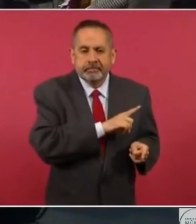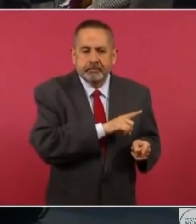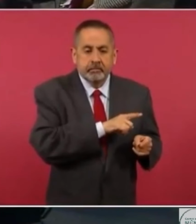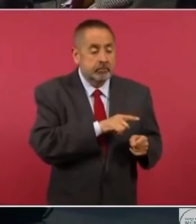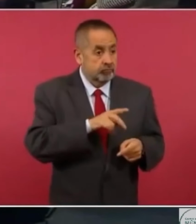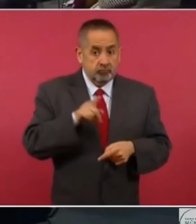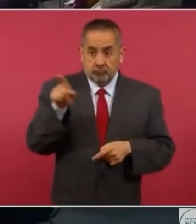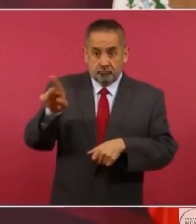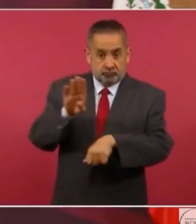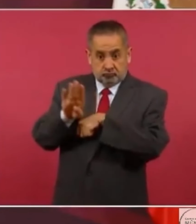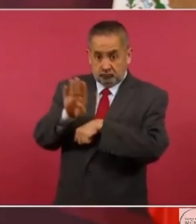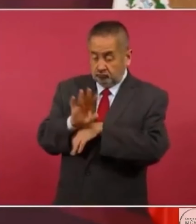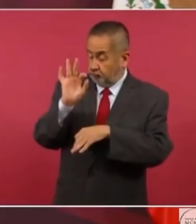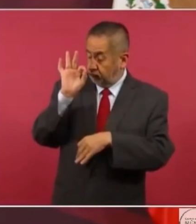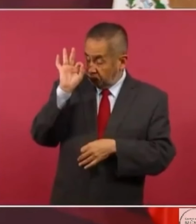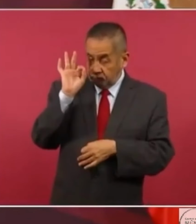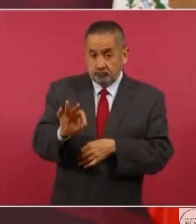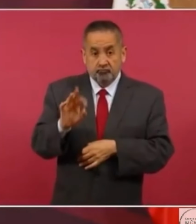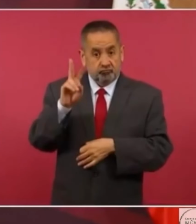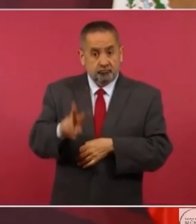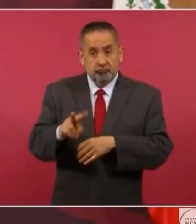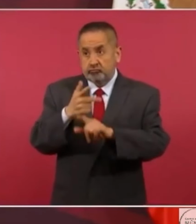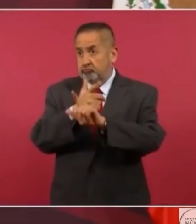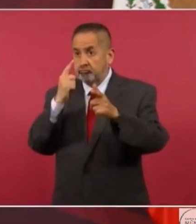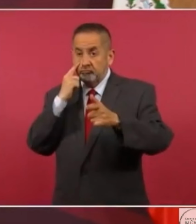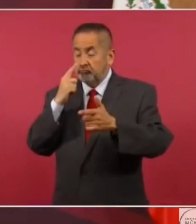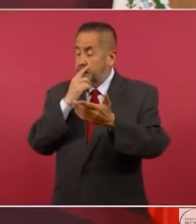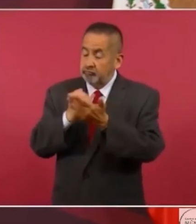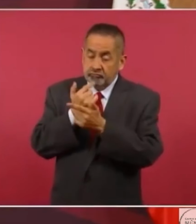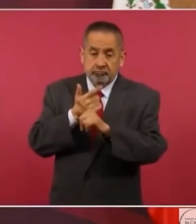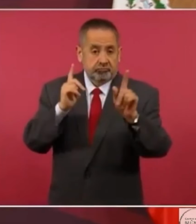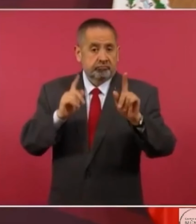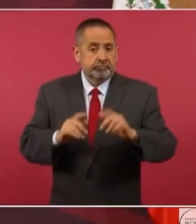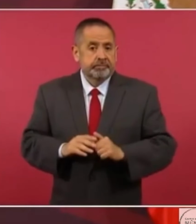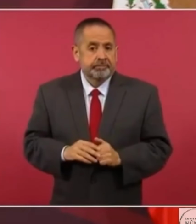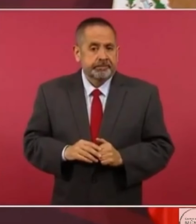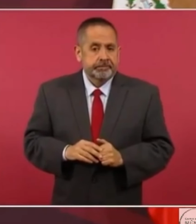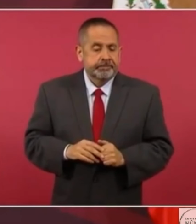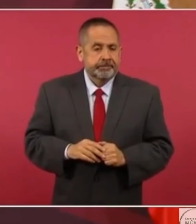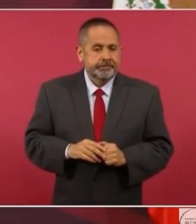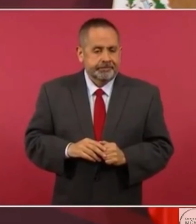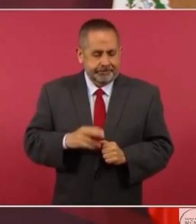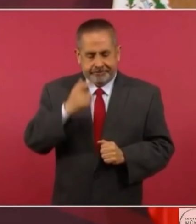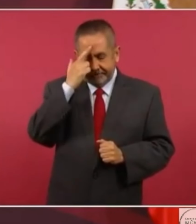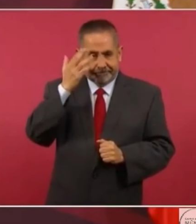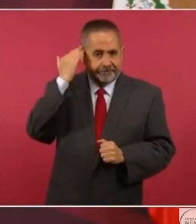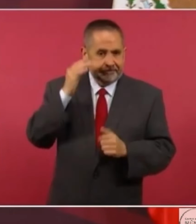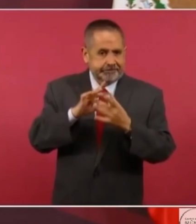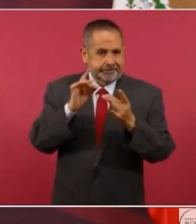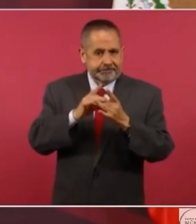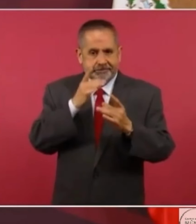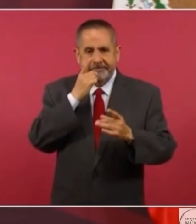Ahora sí se mostró, porque hablaba yo de que gobiernos de